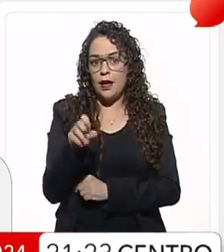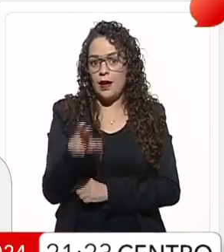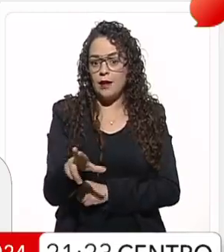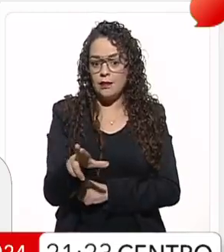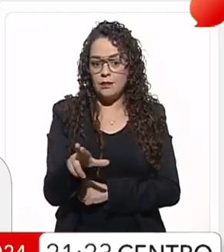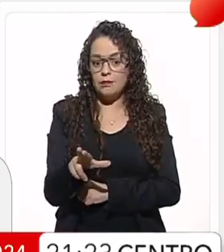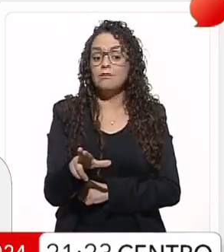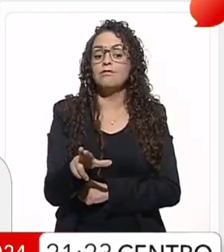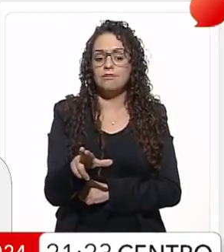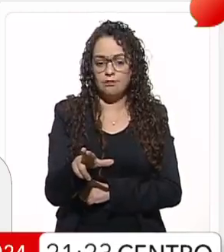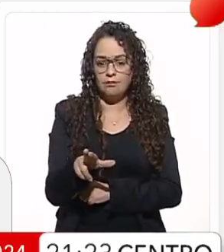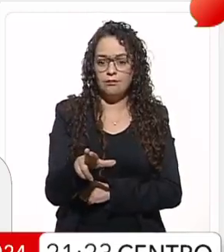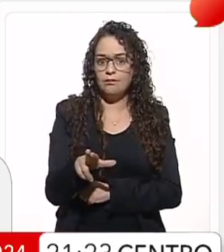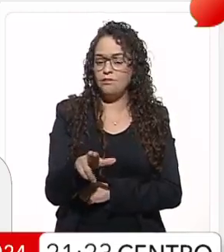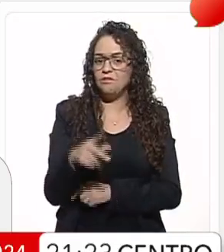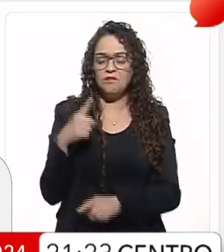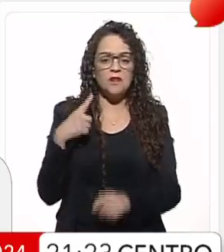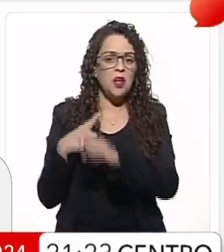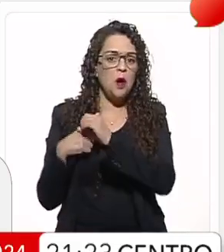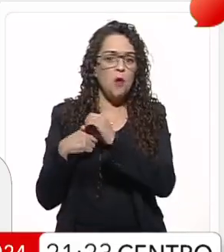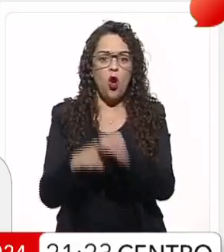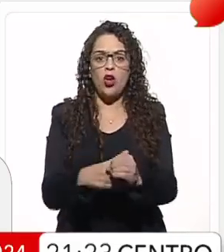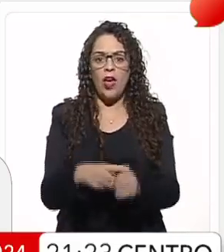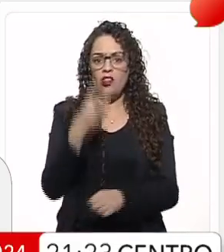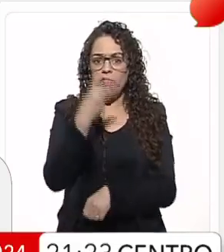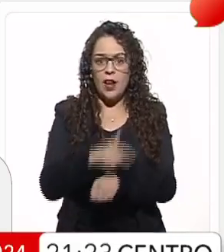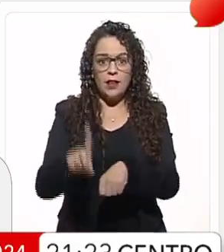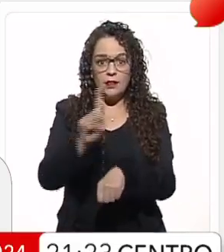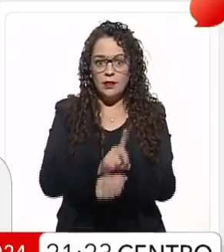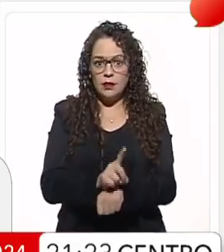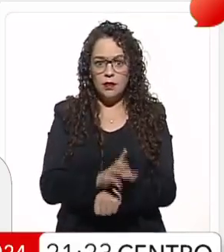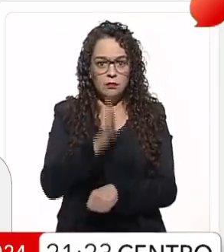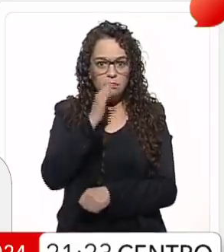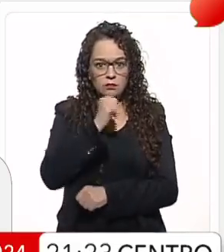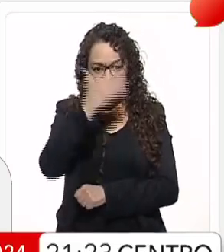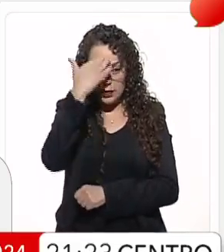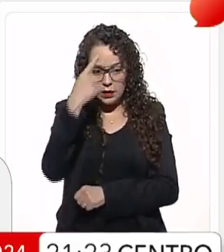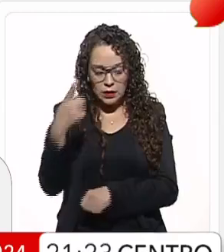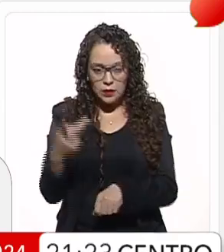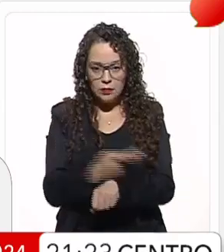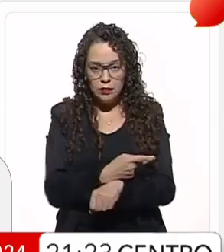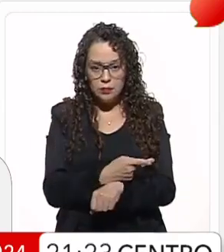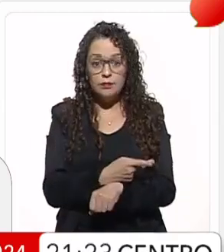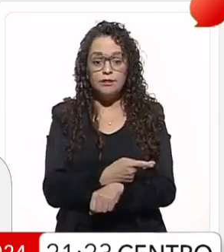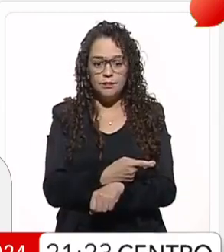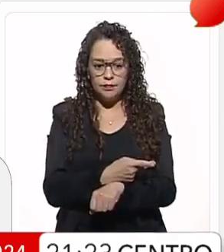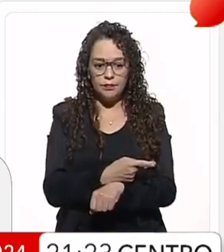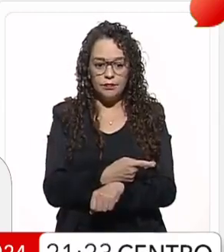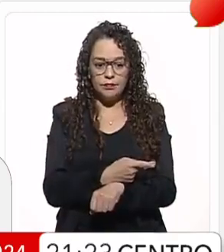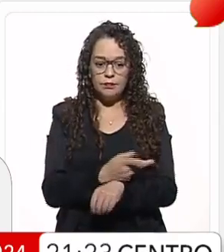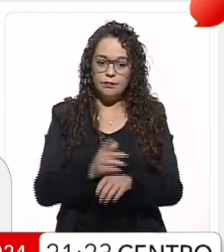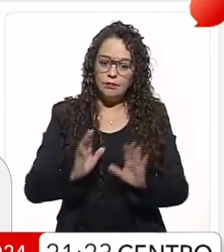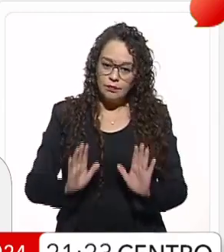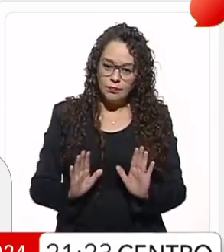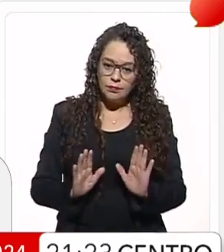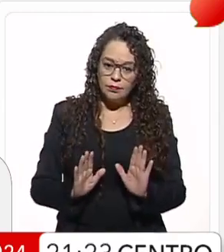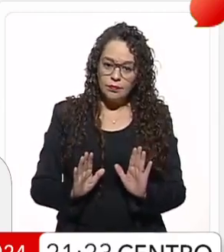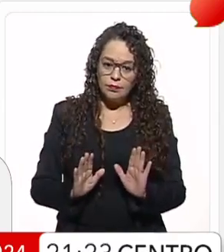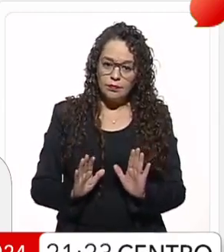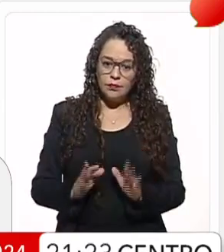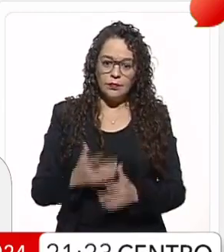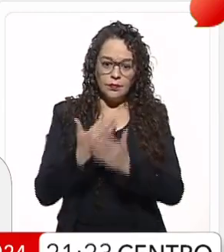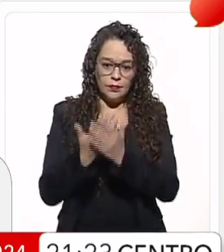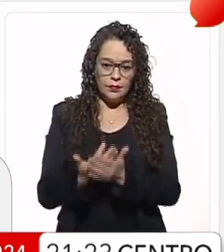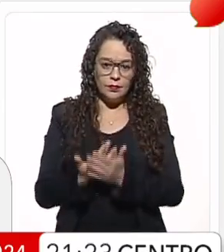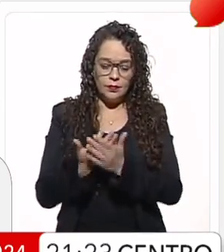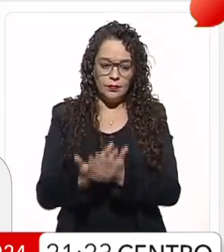estos 3 días, ha estado totalmente bloqueada. Y por lo tanto, y aquí yo sí sería crítico con el CNE, no creo que no ha estado hábil, que es bastante